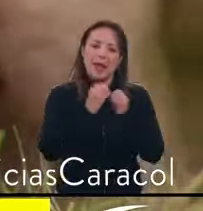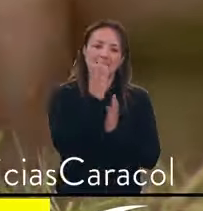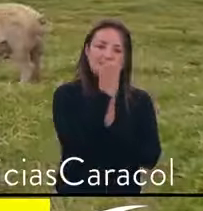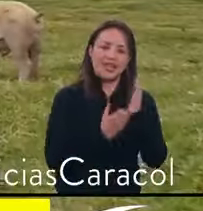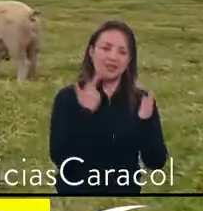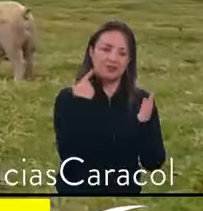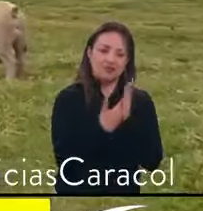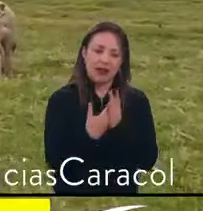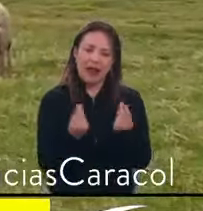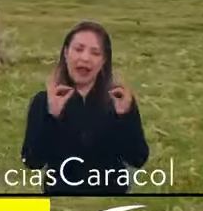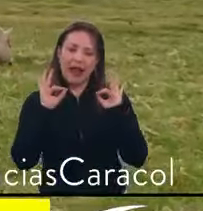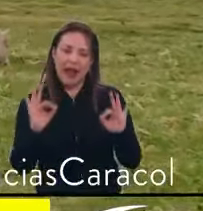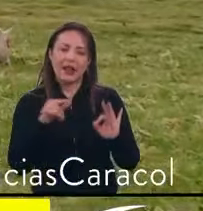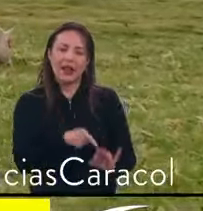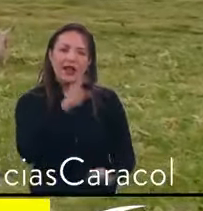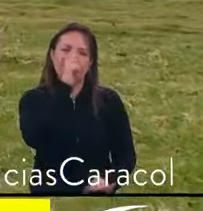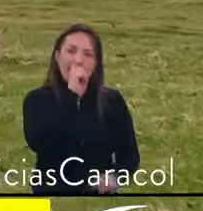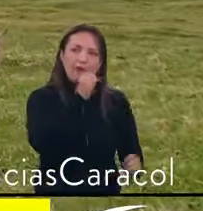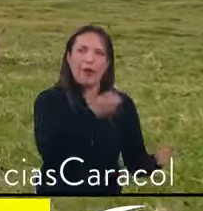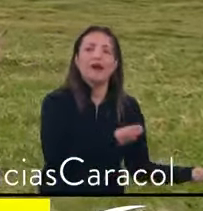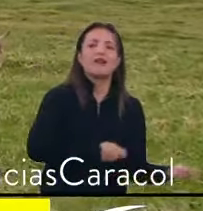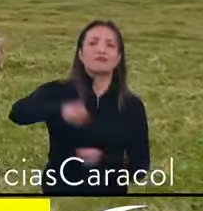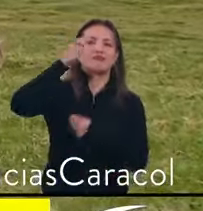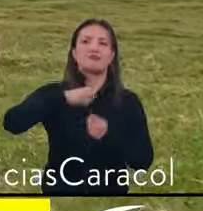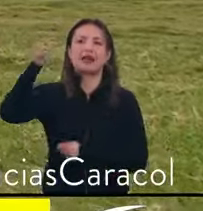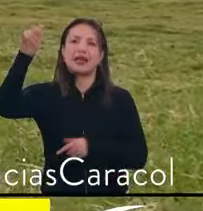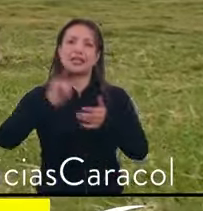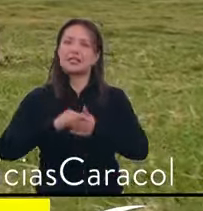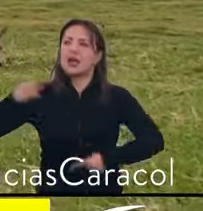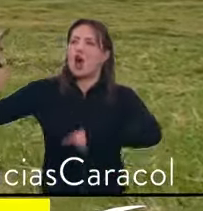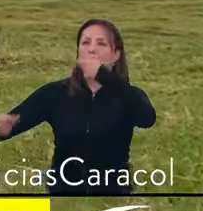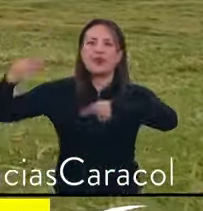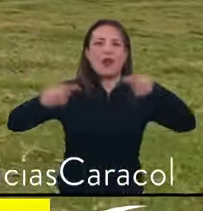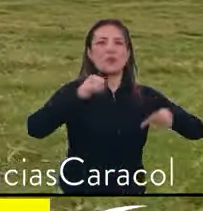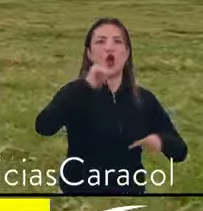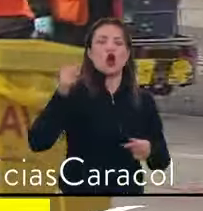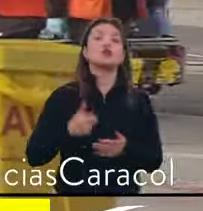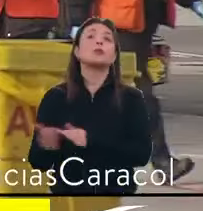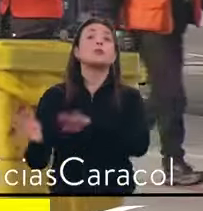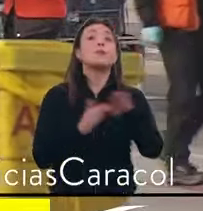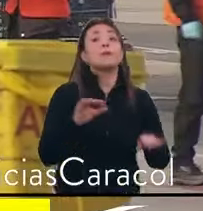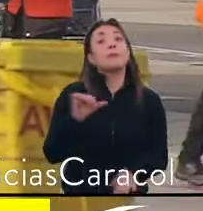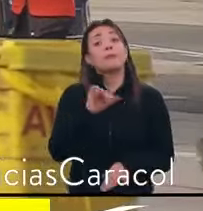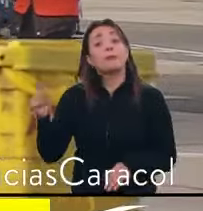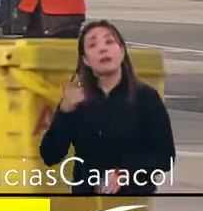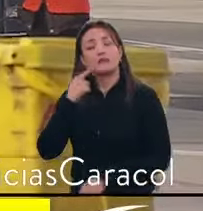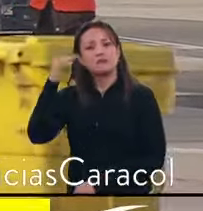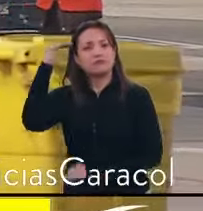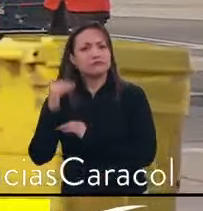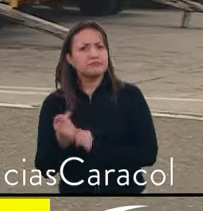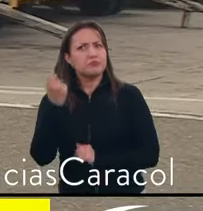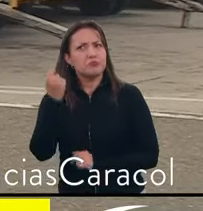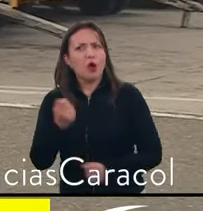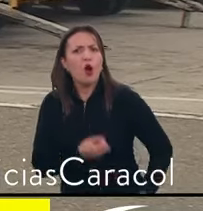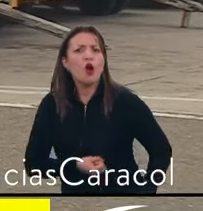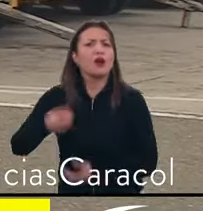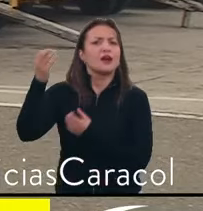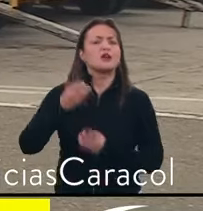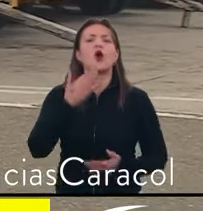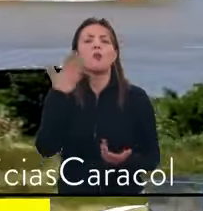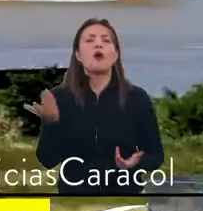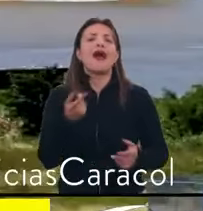mayor calidad en nuestro producto para hacer frente a esa competencia. Para otros es preocupante la reducción de las exportaciones tradicionales como el